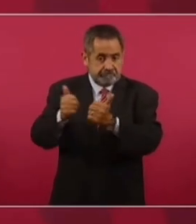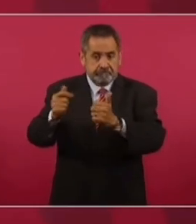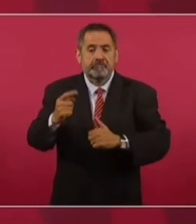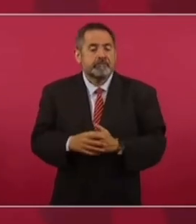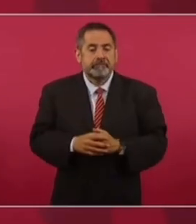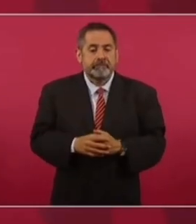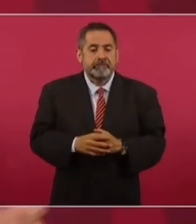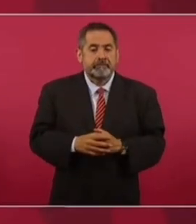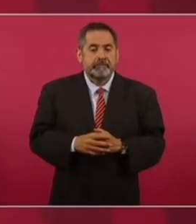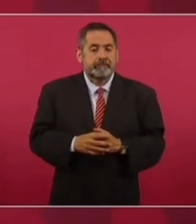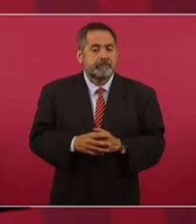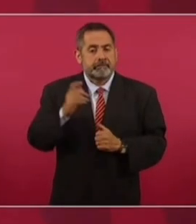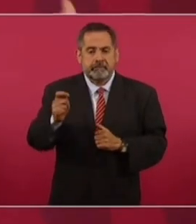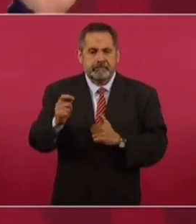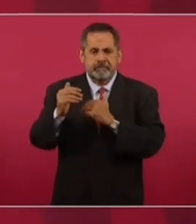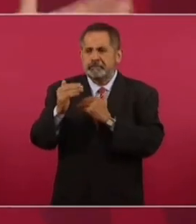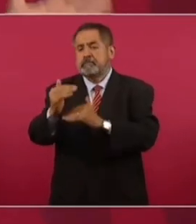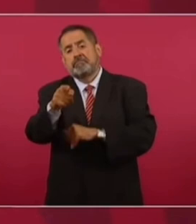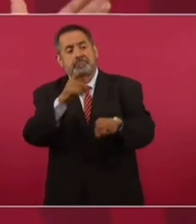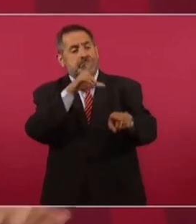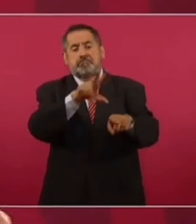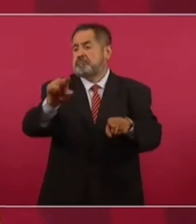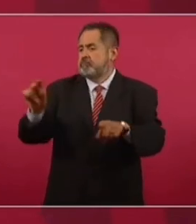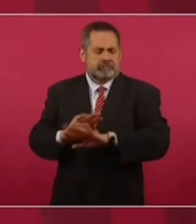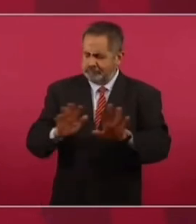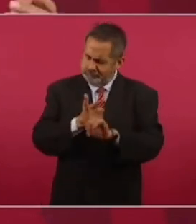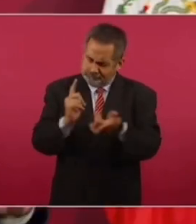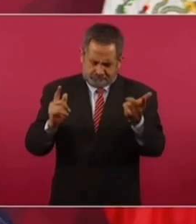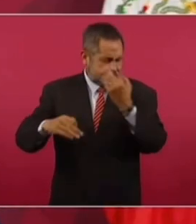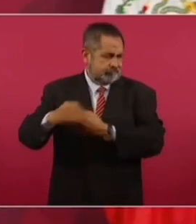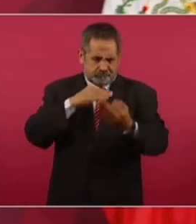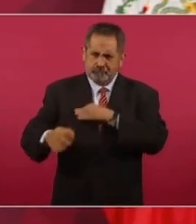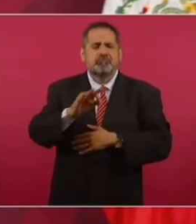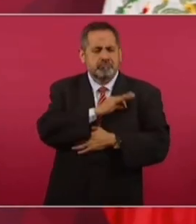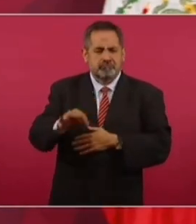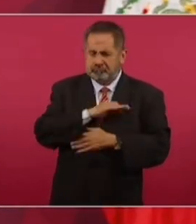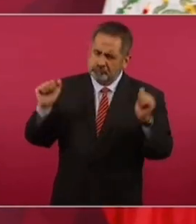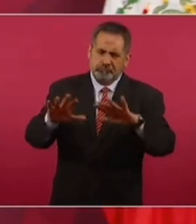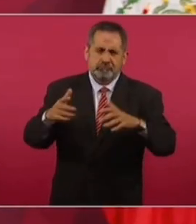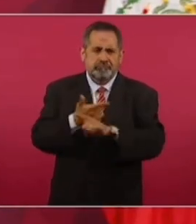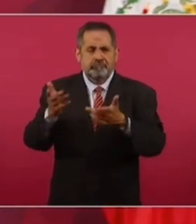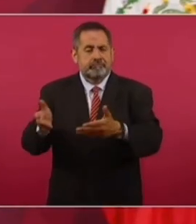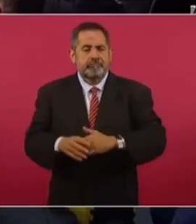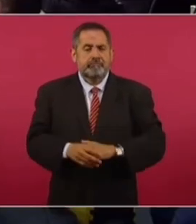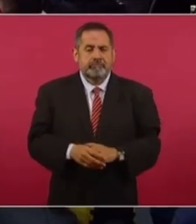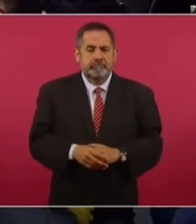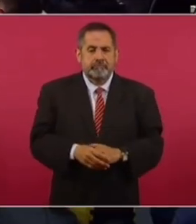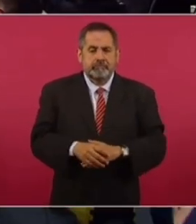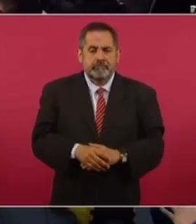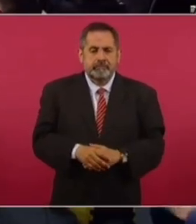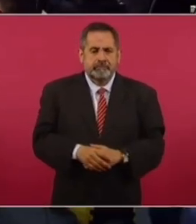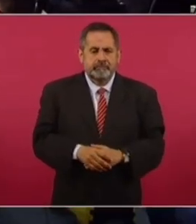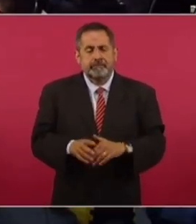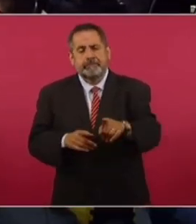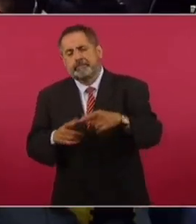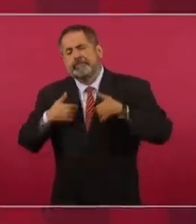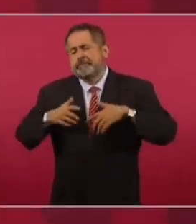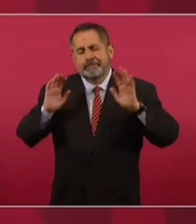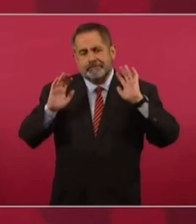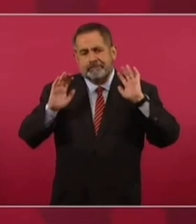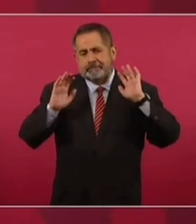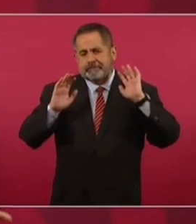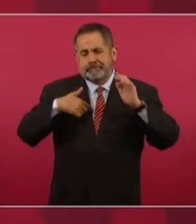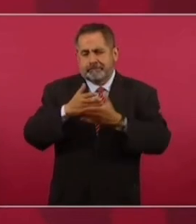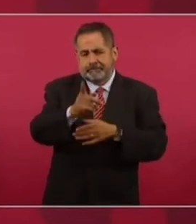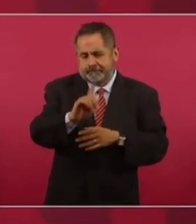no se limite a nadie, todos. Pues yo eso sí ya no, hasta ya no